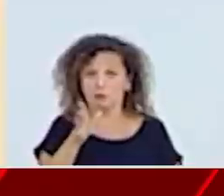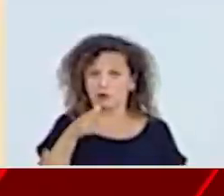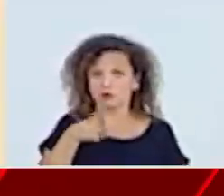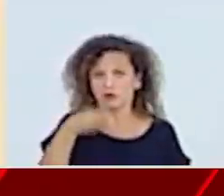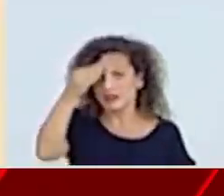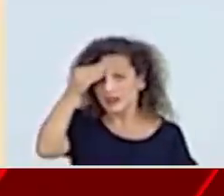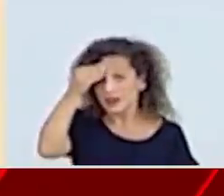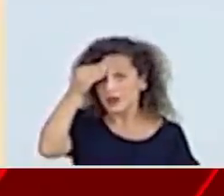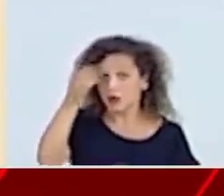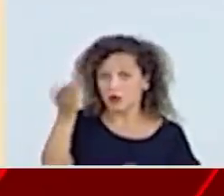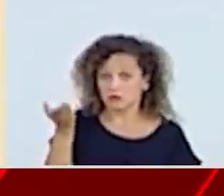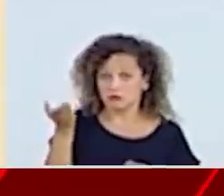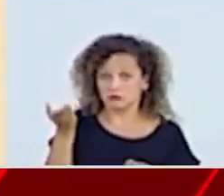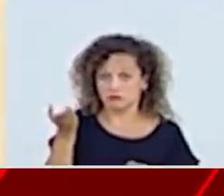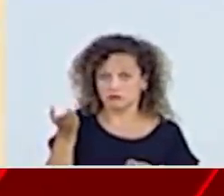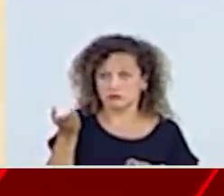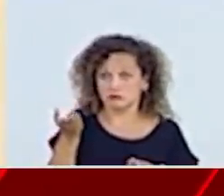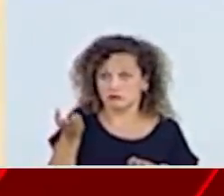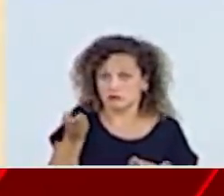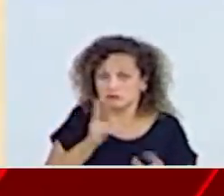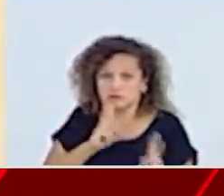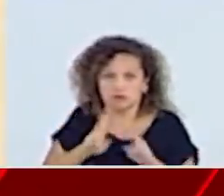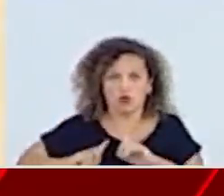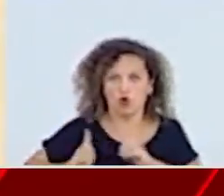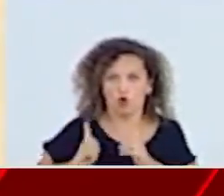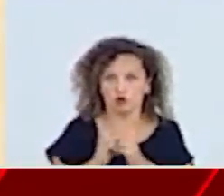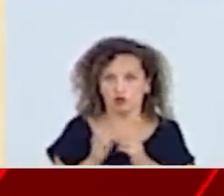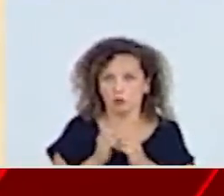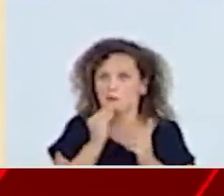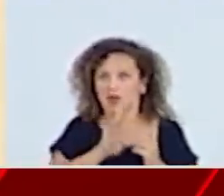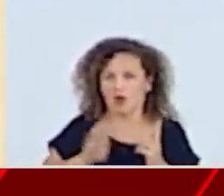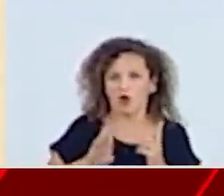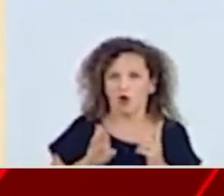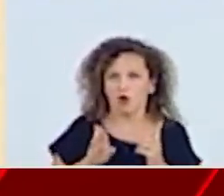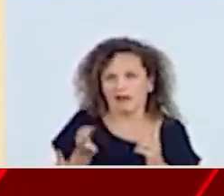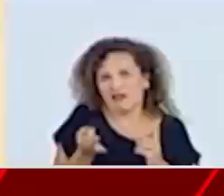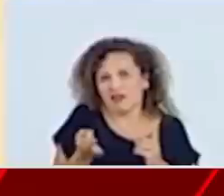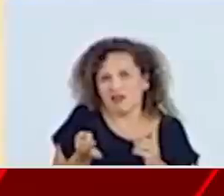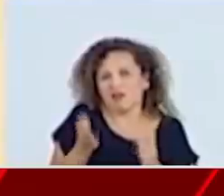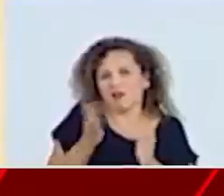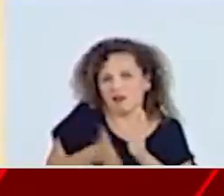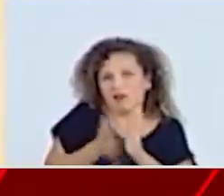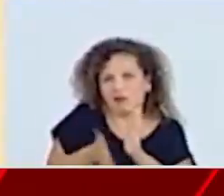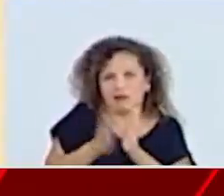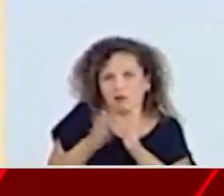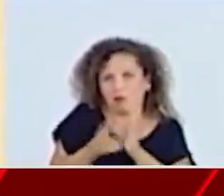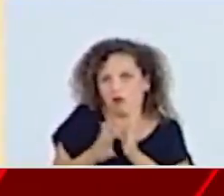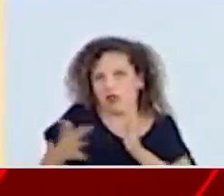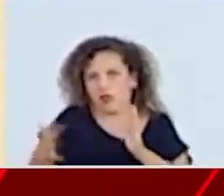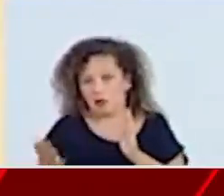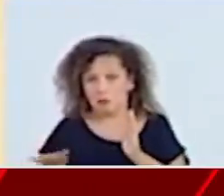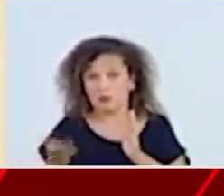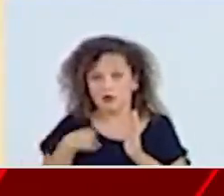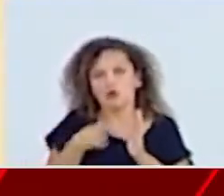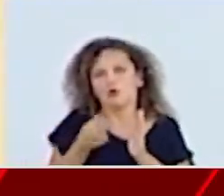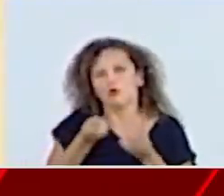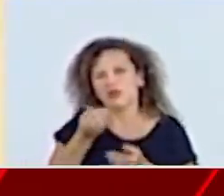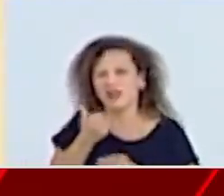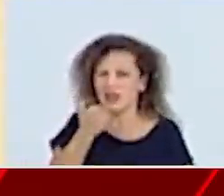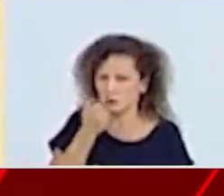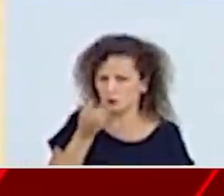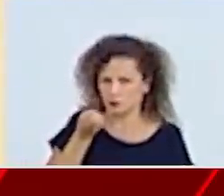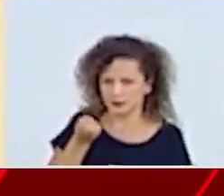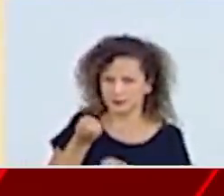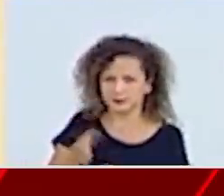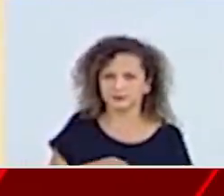destrucción o alteración del material informático. Es decir, yo sinceramente creo que lo que tenemos que hacer a diferencia de ellos es dejar que la justicia